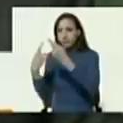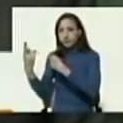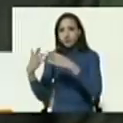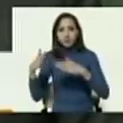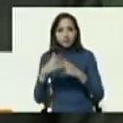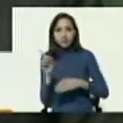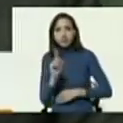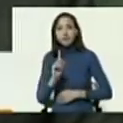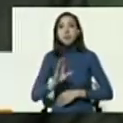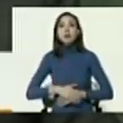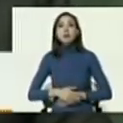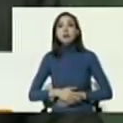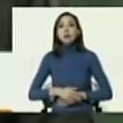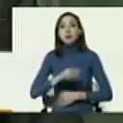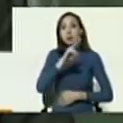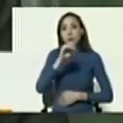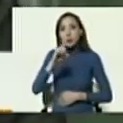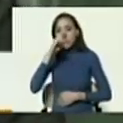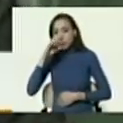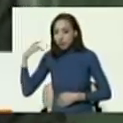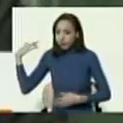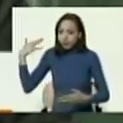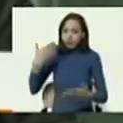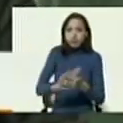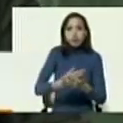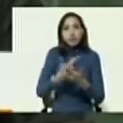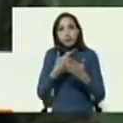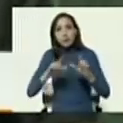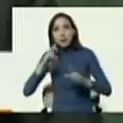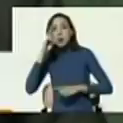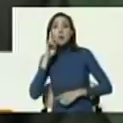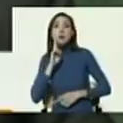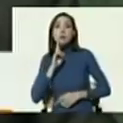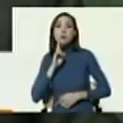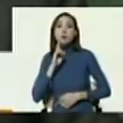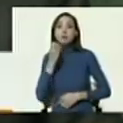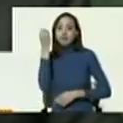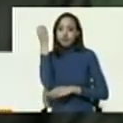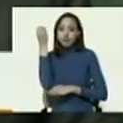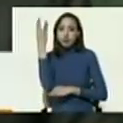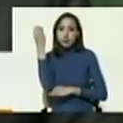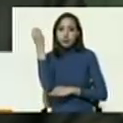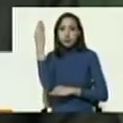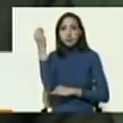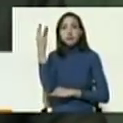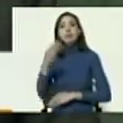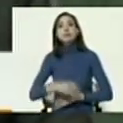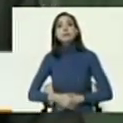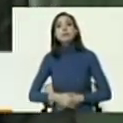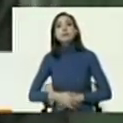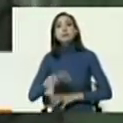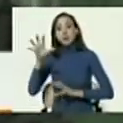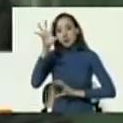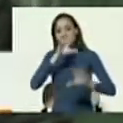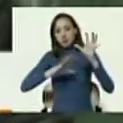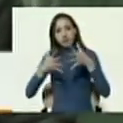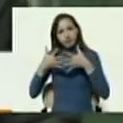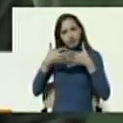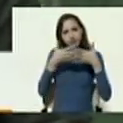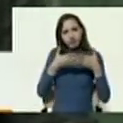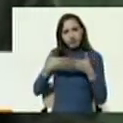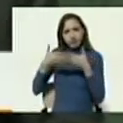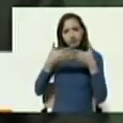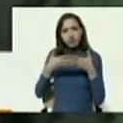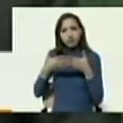Hace casi 200 años, el libertador Simón Bolívar profetizaba al afirmar: los Estados Unidos, que